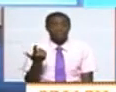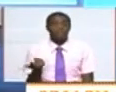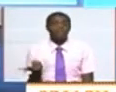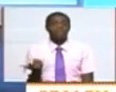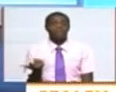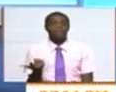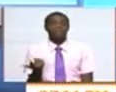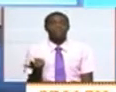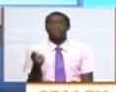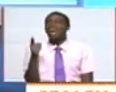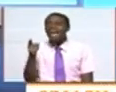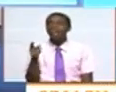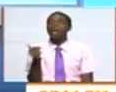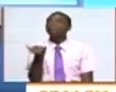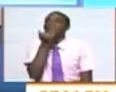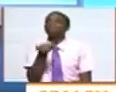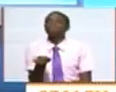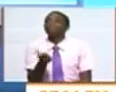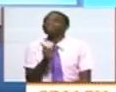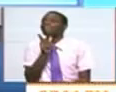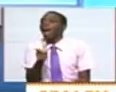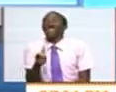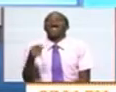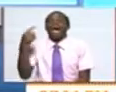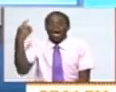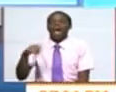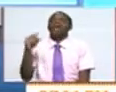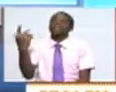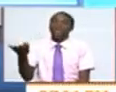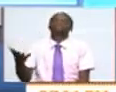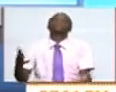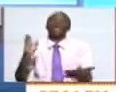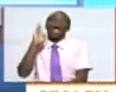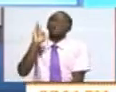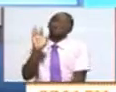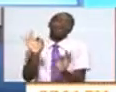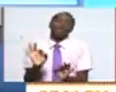¿Cuál fue el pecado de esa señora quemada?